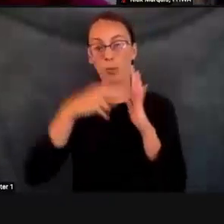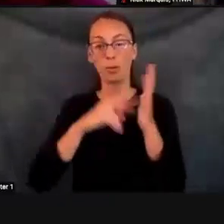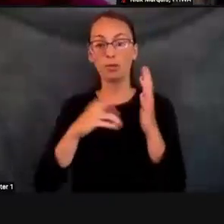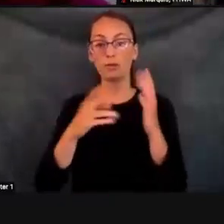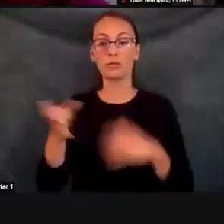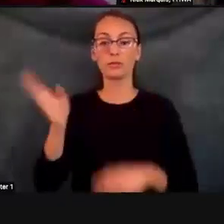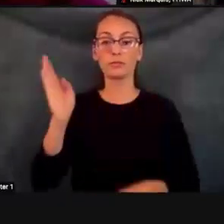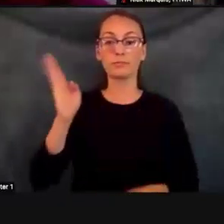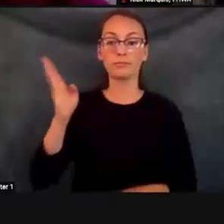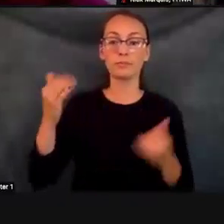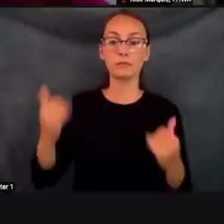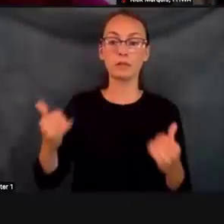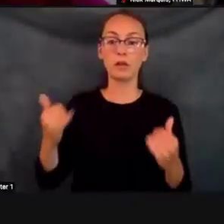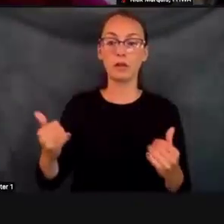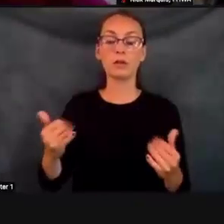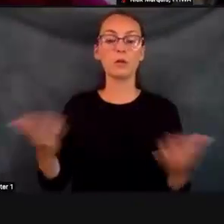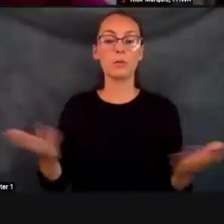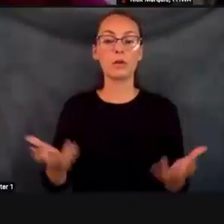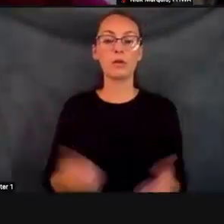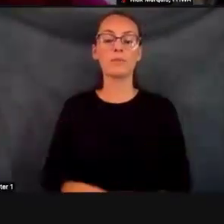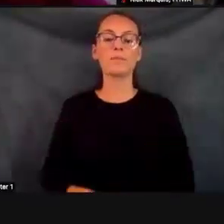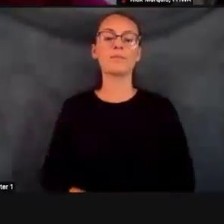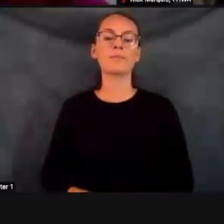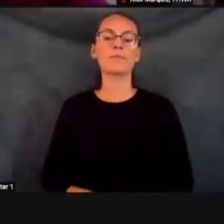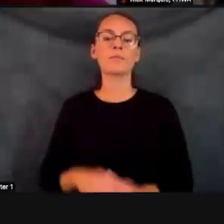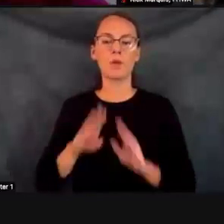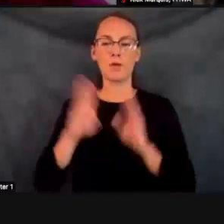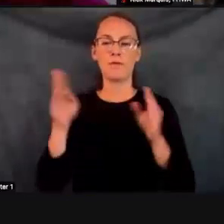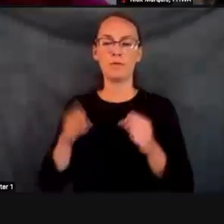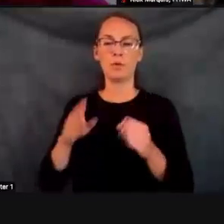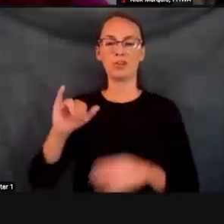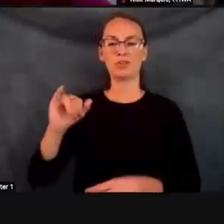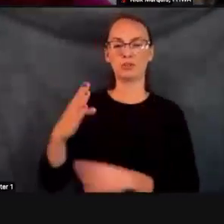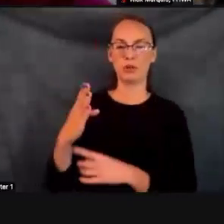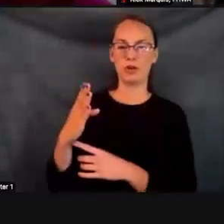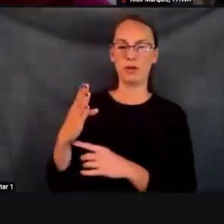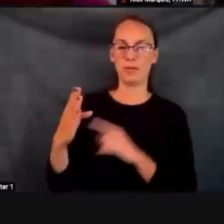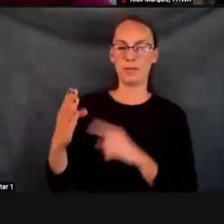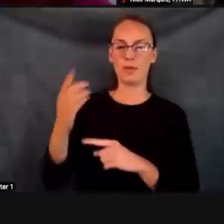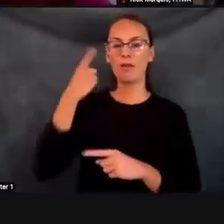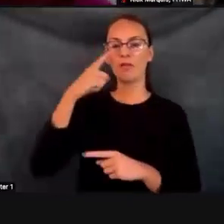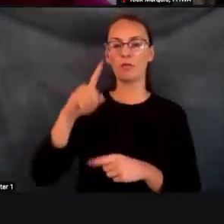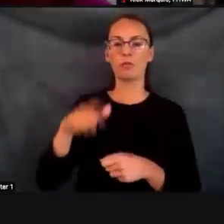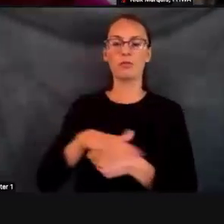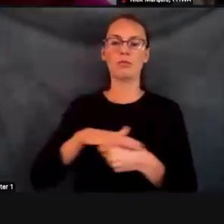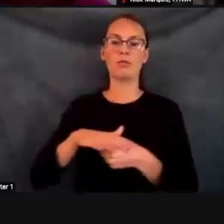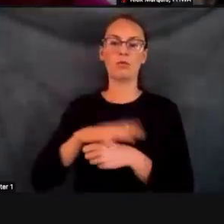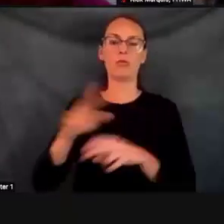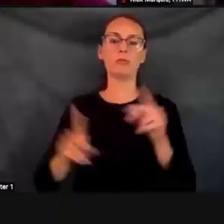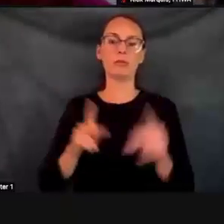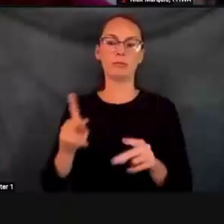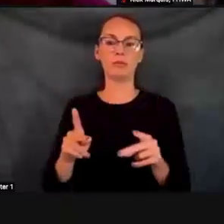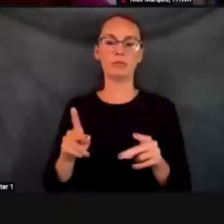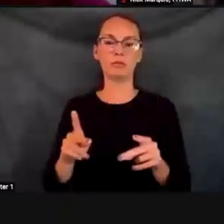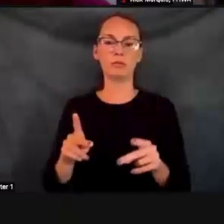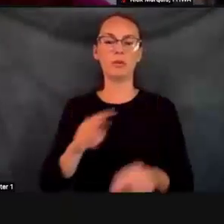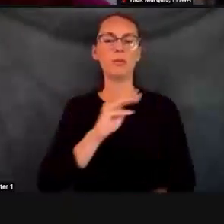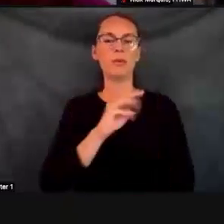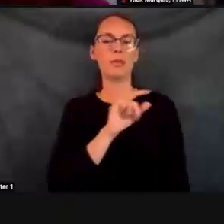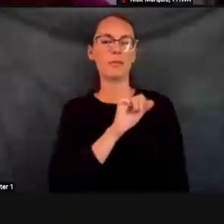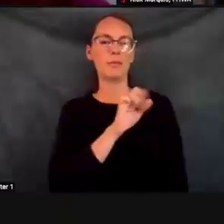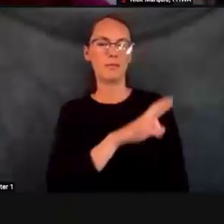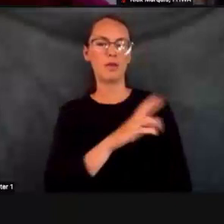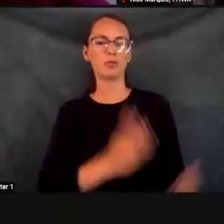El propósito de mis comentarios hoy es enfocarme en los trabajos para la gente